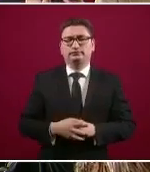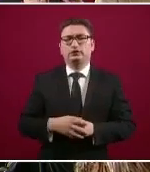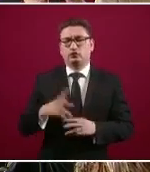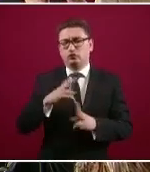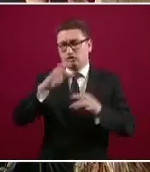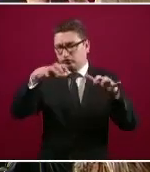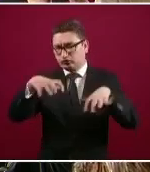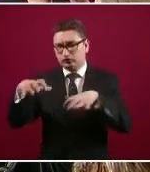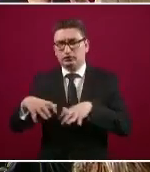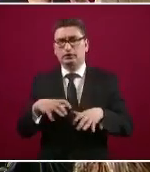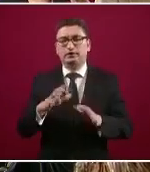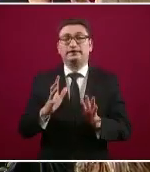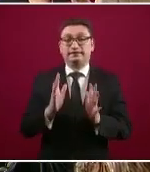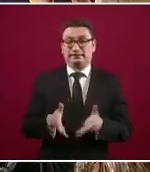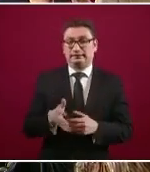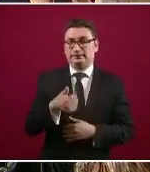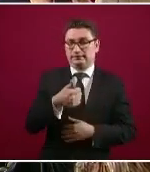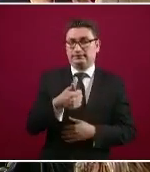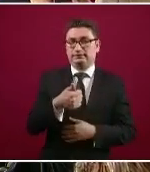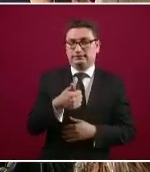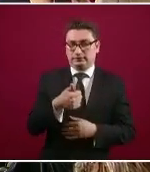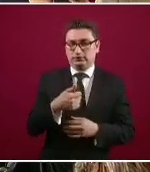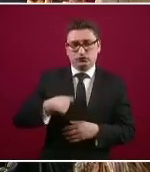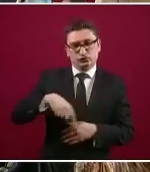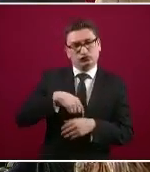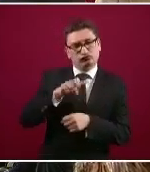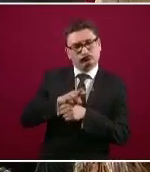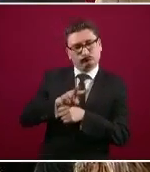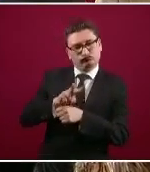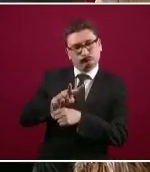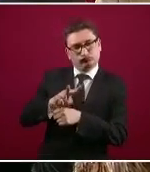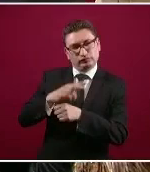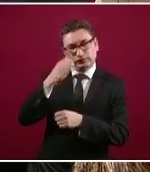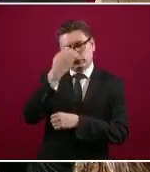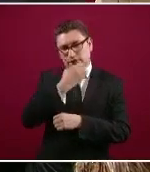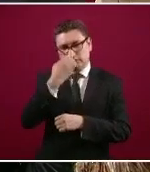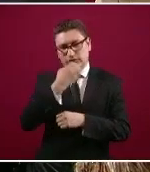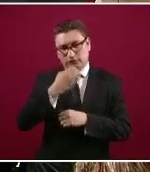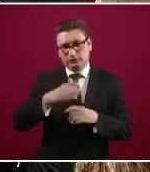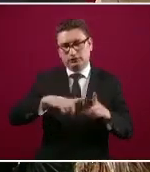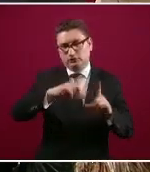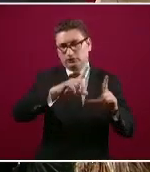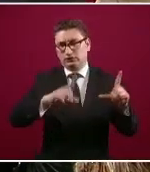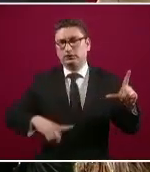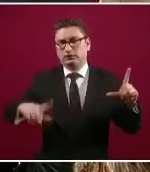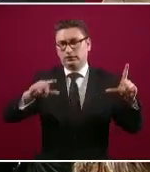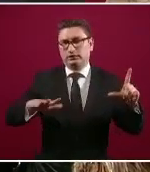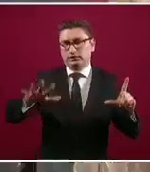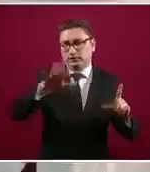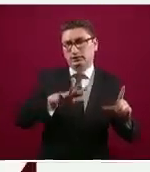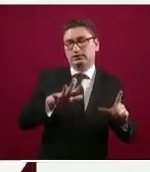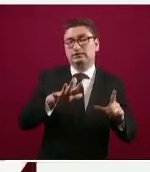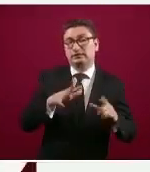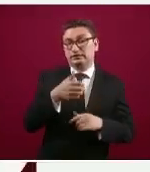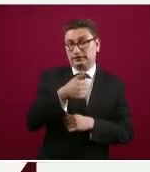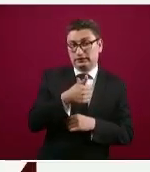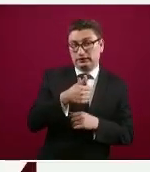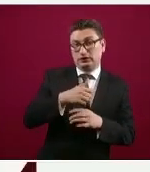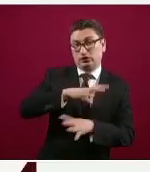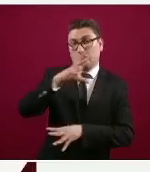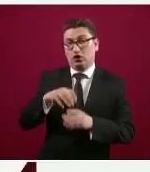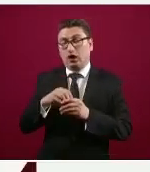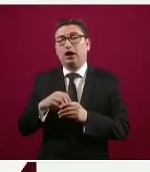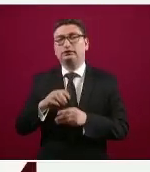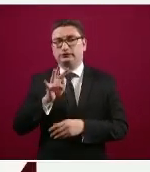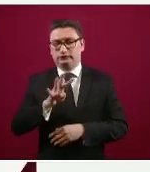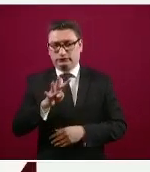habido 6 y los estamos monitoreando continuamente, 6 por el lado del Pacífico de un total de 19, todos estos se siguieron